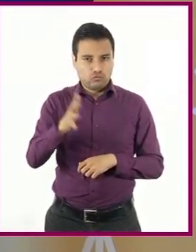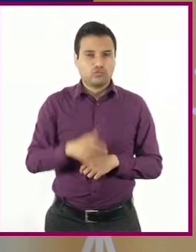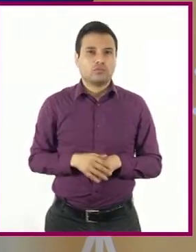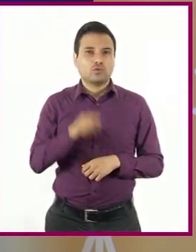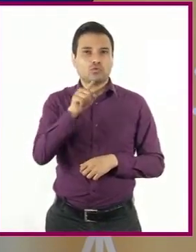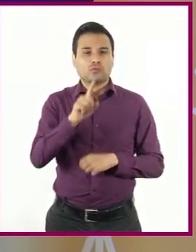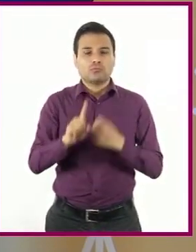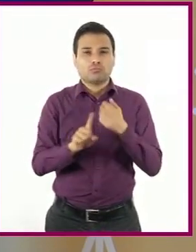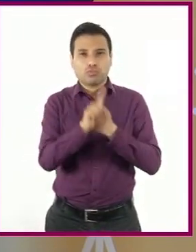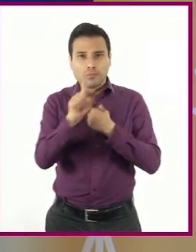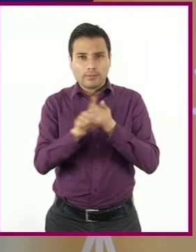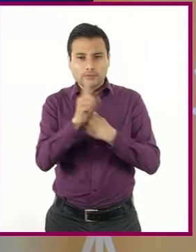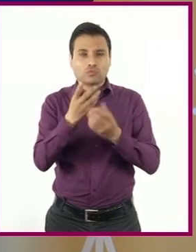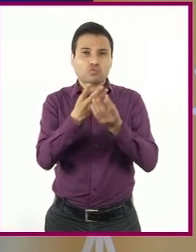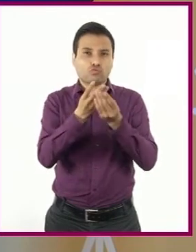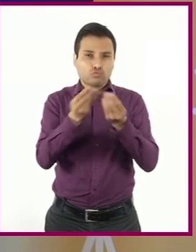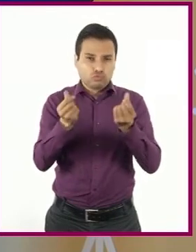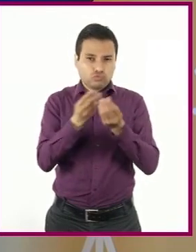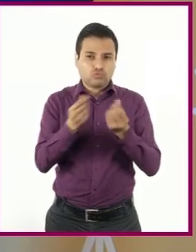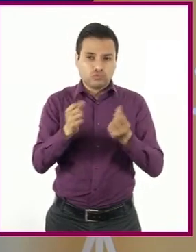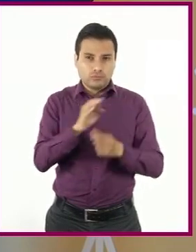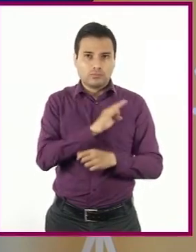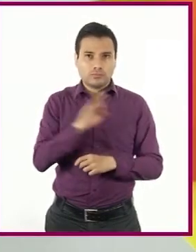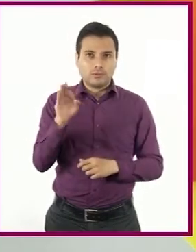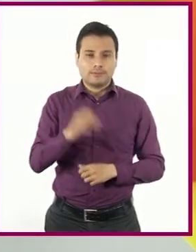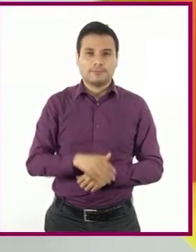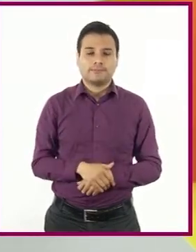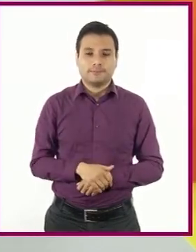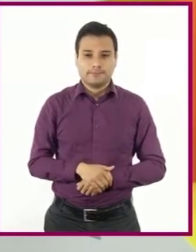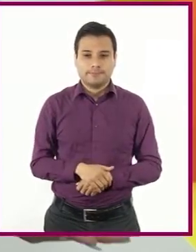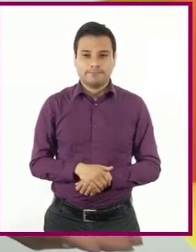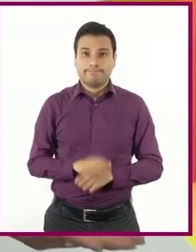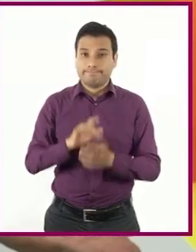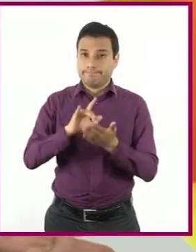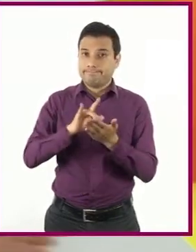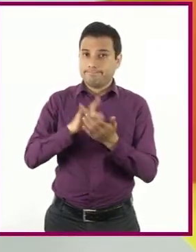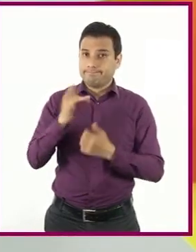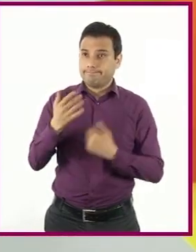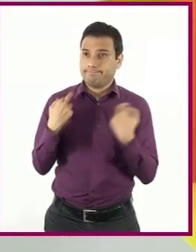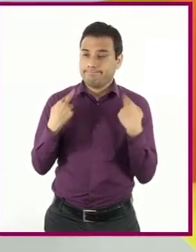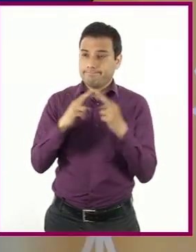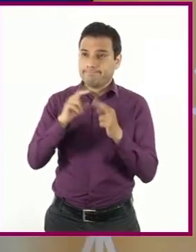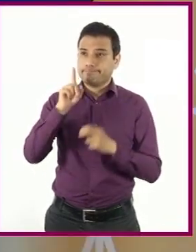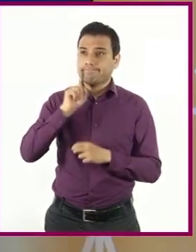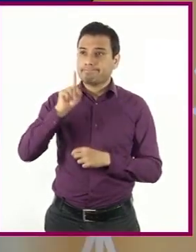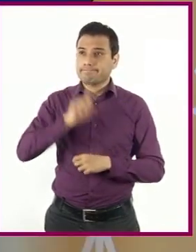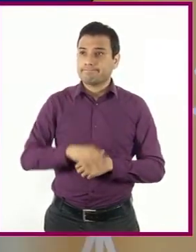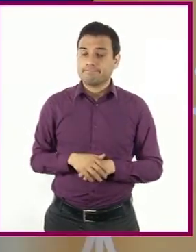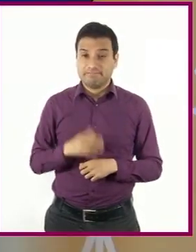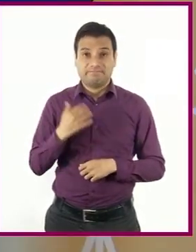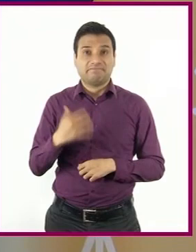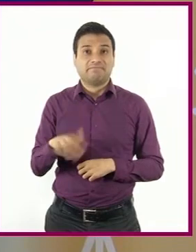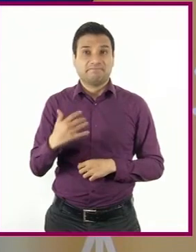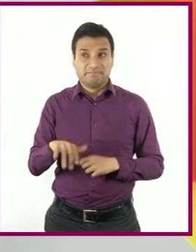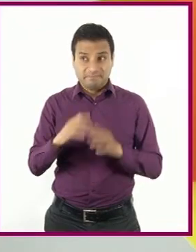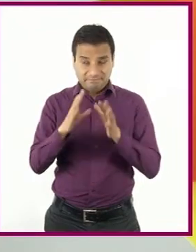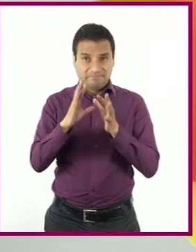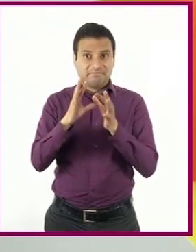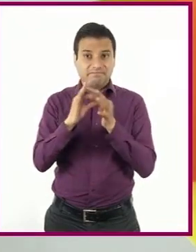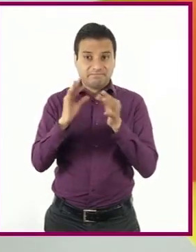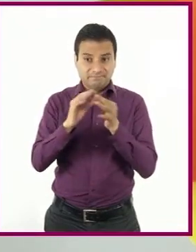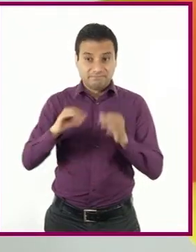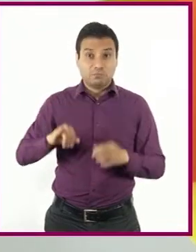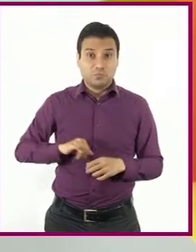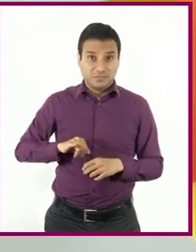resolver situaciones fáciles o complejas. Muchas gracias, maestra Anel. Ha sido enriquecedora su aportación